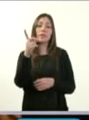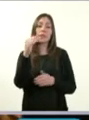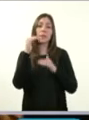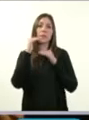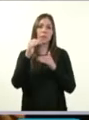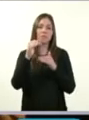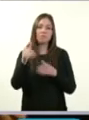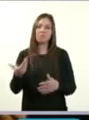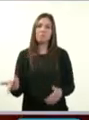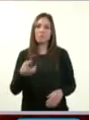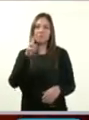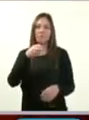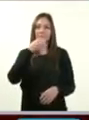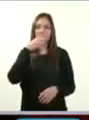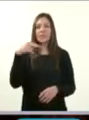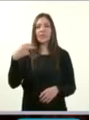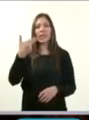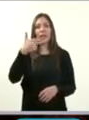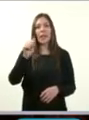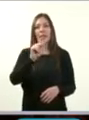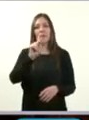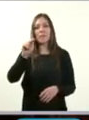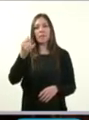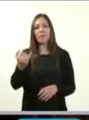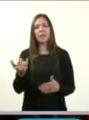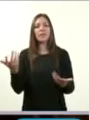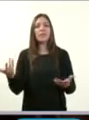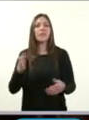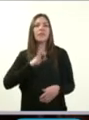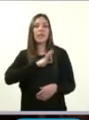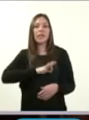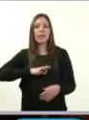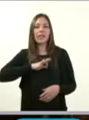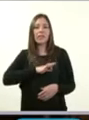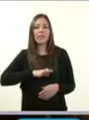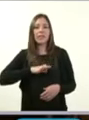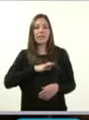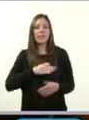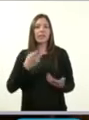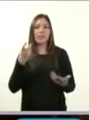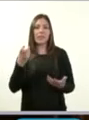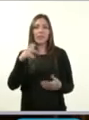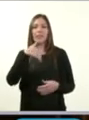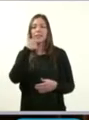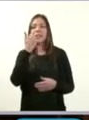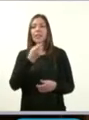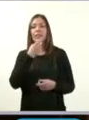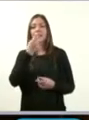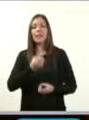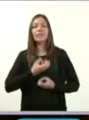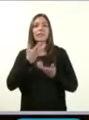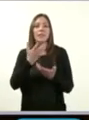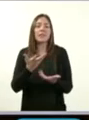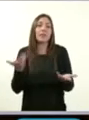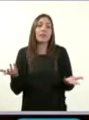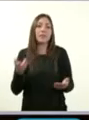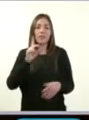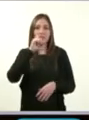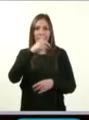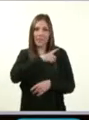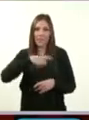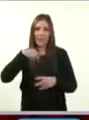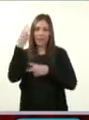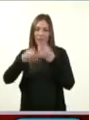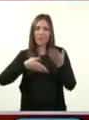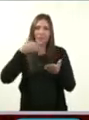verdad el mensaje me encantó. Happy, bueno, que significa feliz. Feliz. Y que ese es el mensaje entonces. Y pues vamos a verla, porque